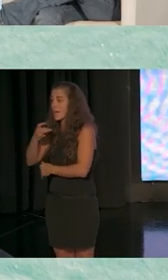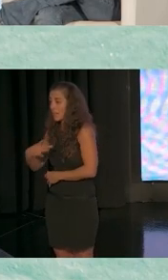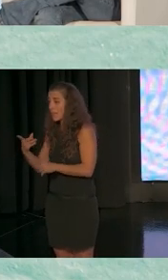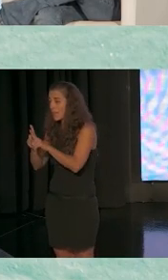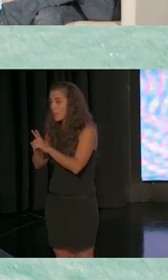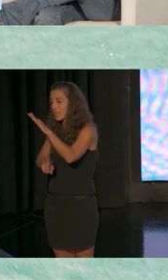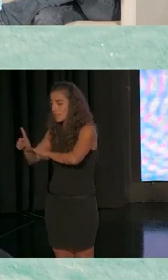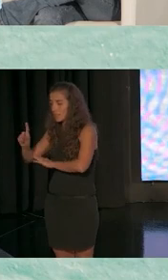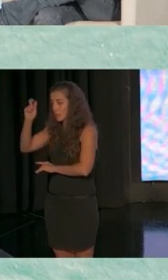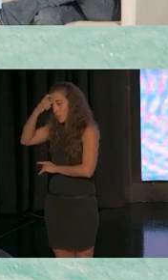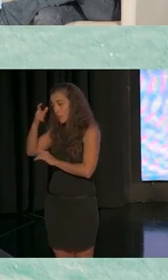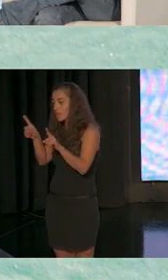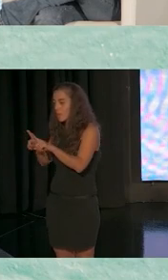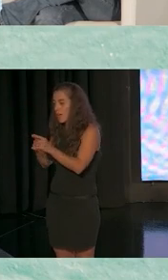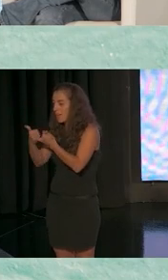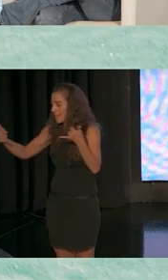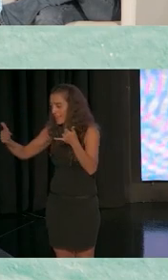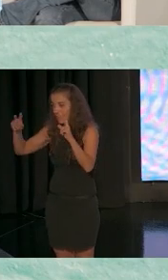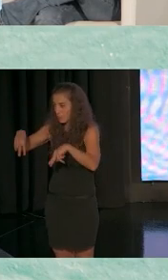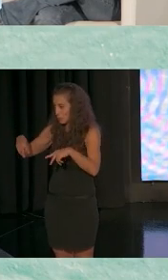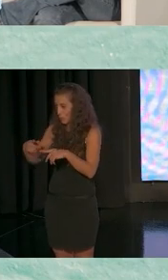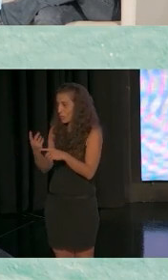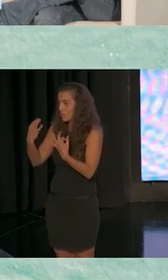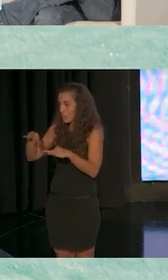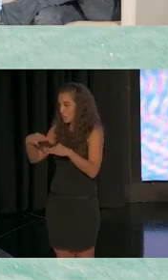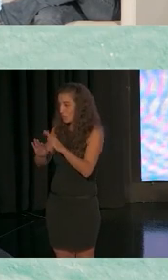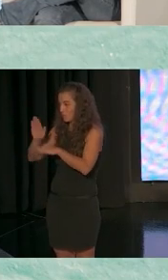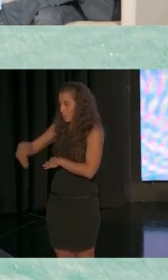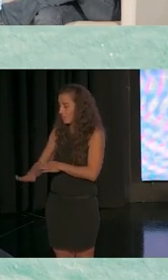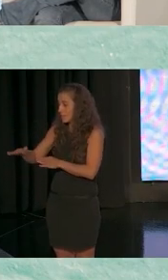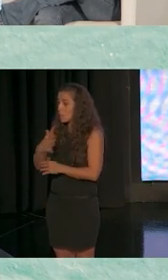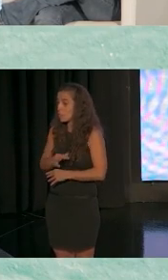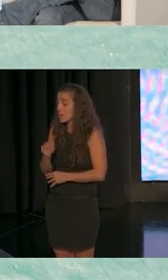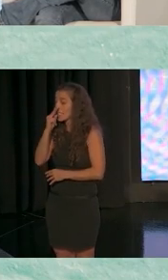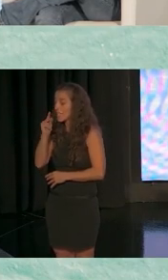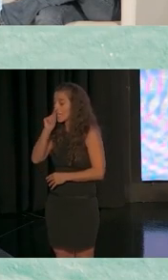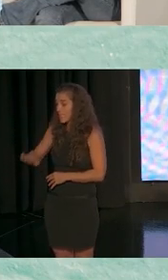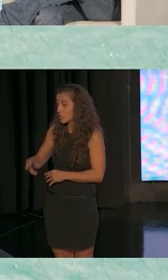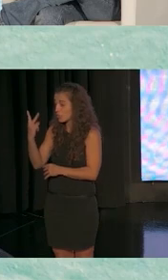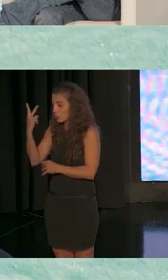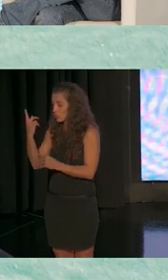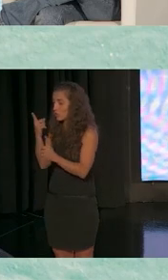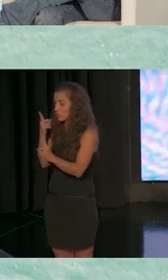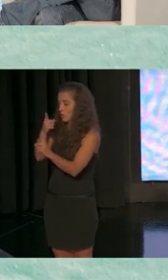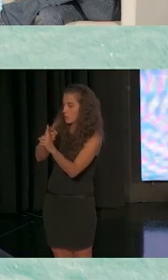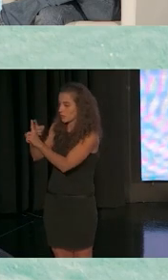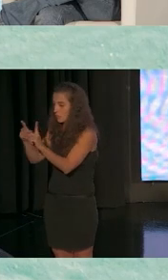lineal como ustedes saben dos niños pueden llegar a un mismo punto por caminos muy